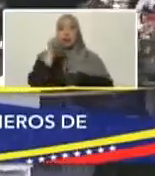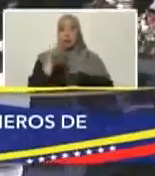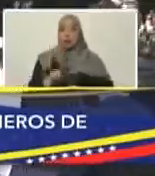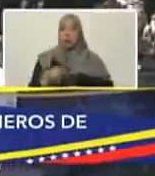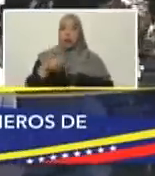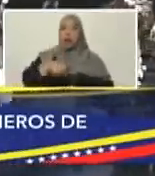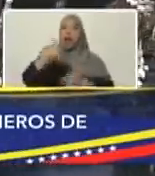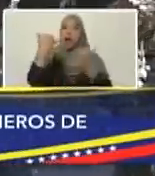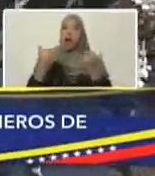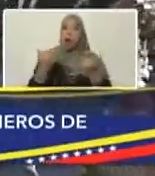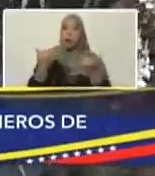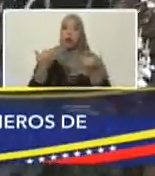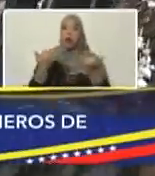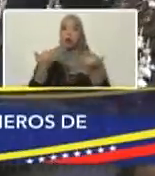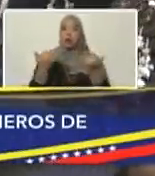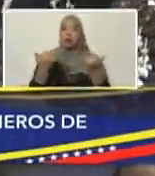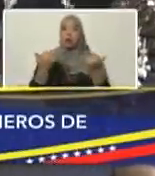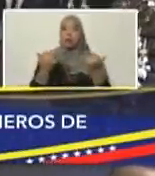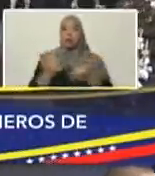esta oportunidad,